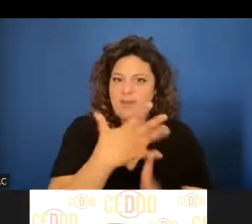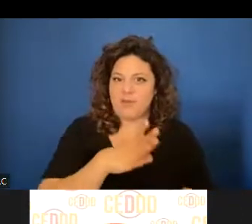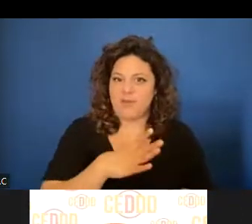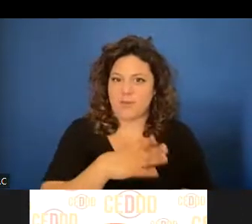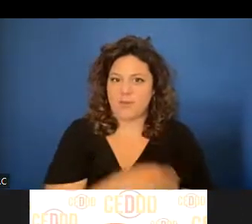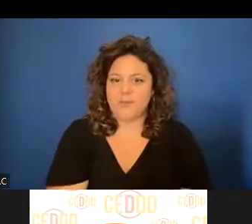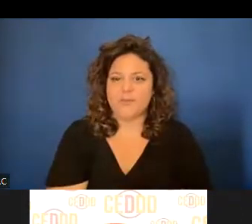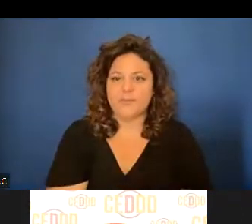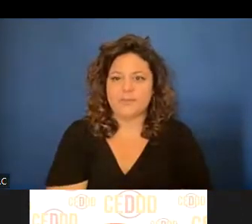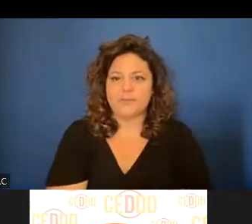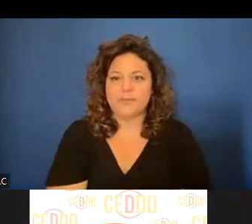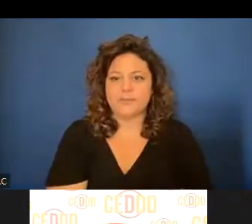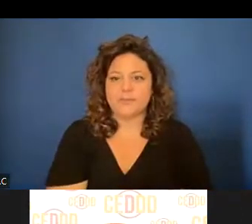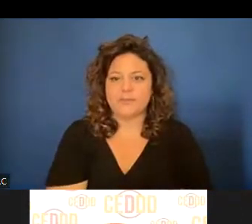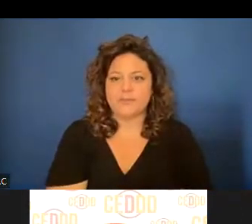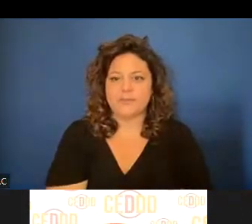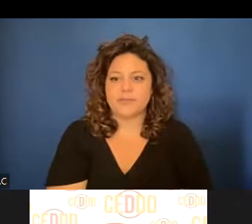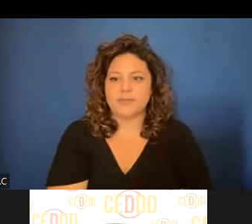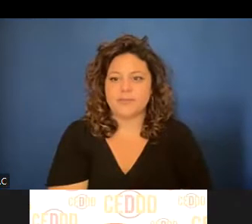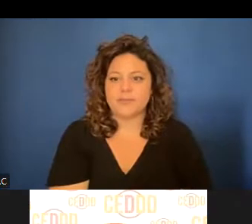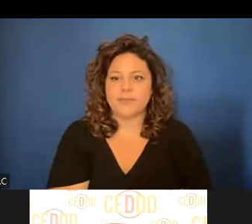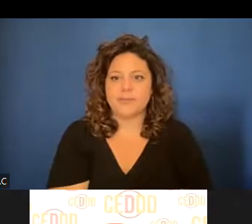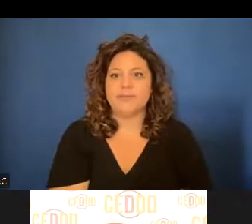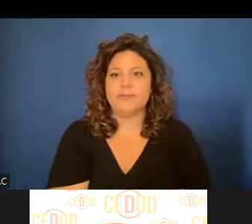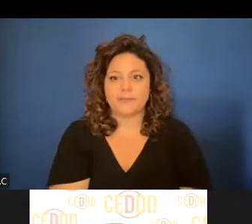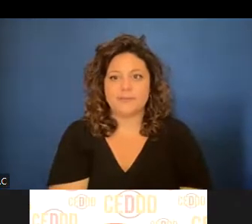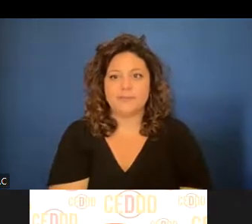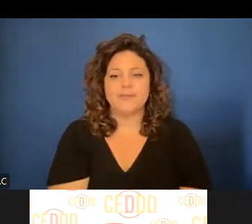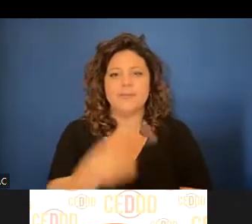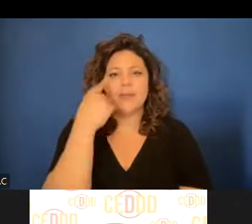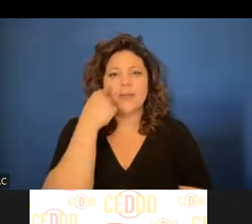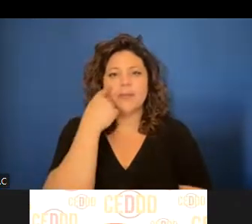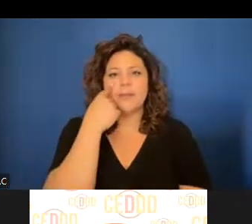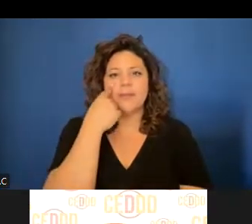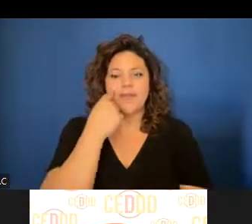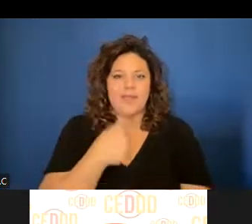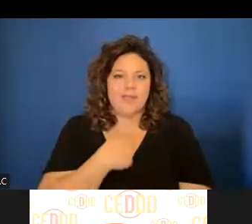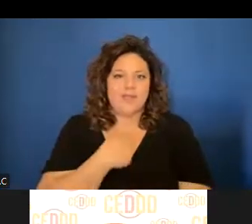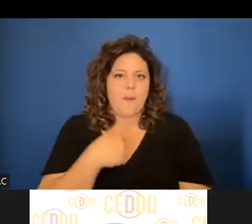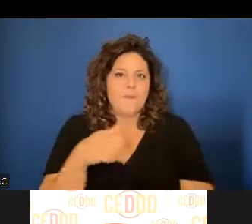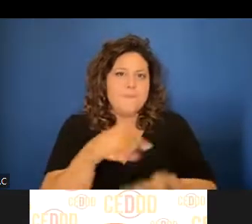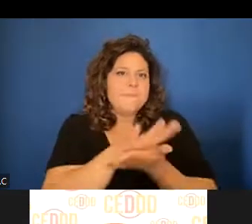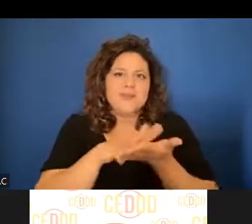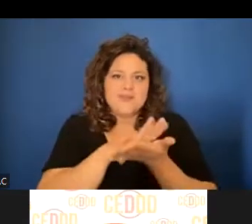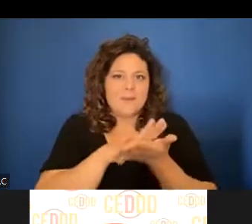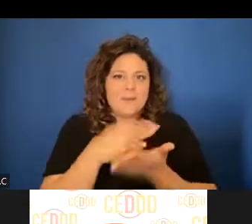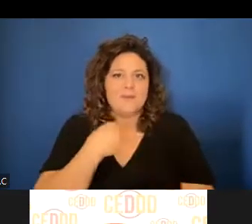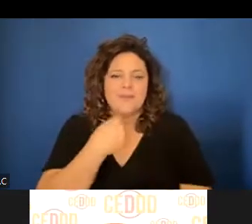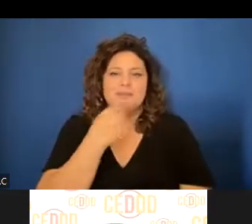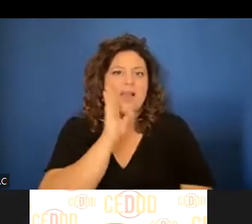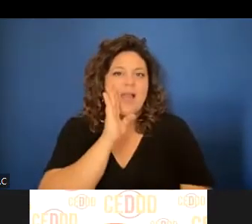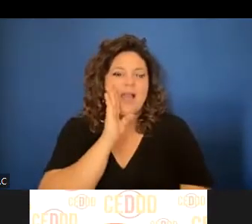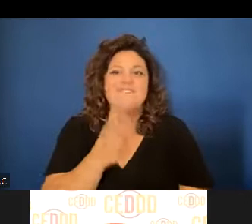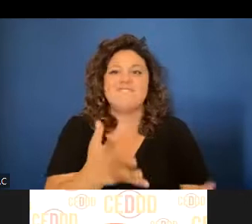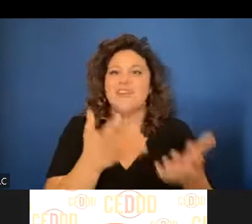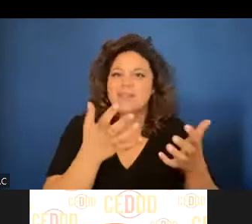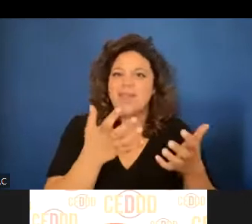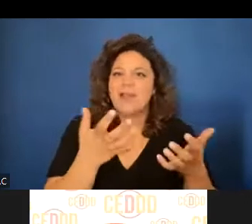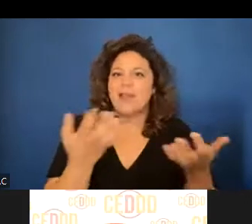grabar o audios o incluso vídeos si también somos parte, donde queda acreditada un poco esta prueba.